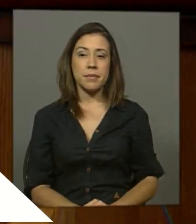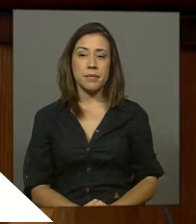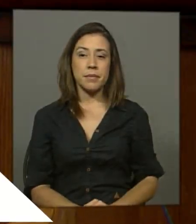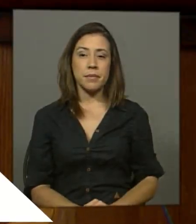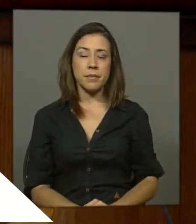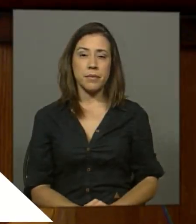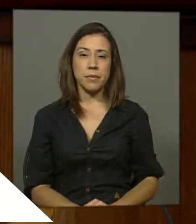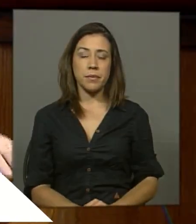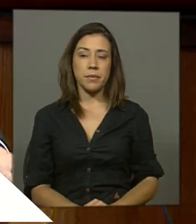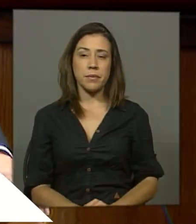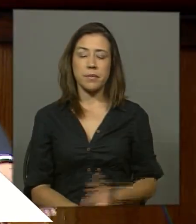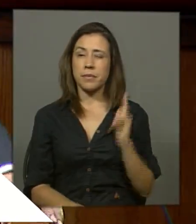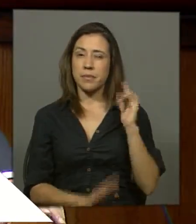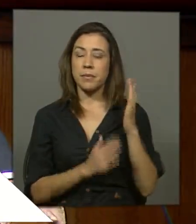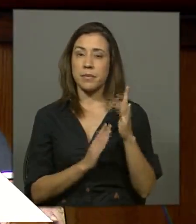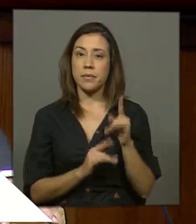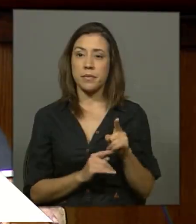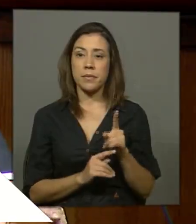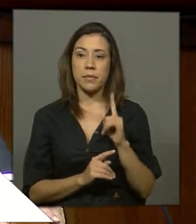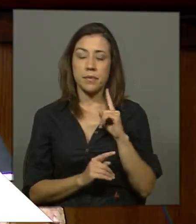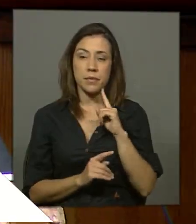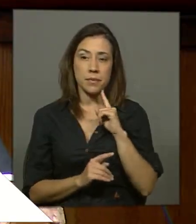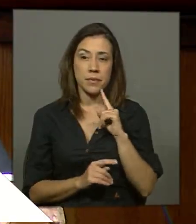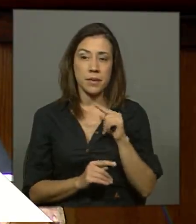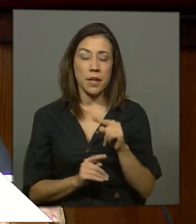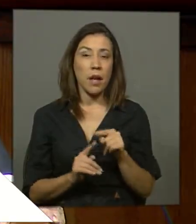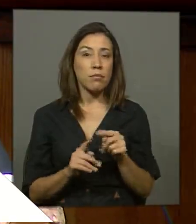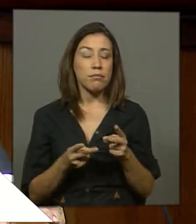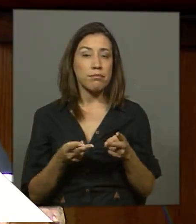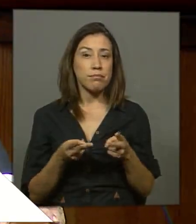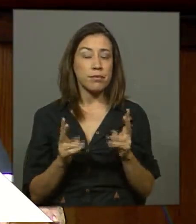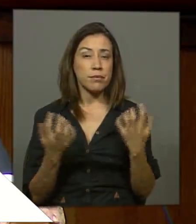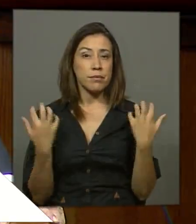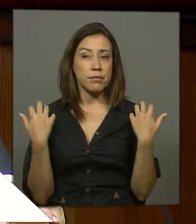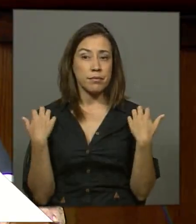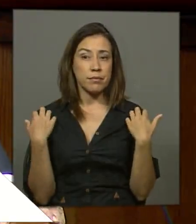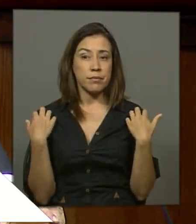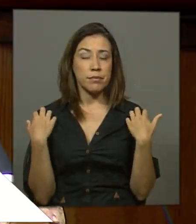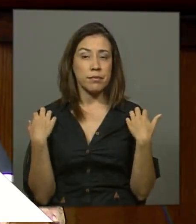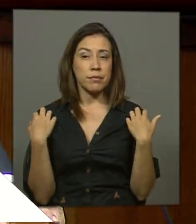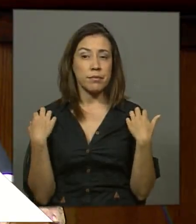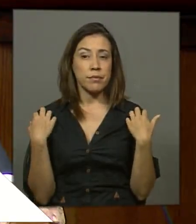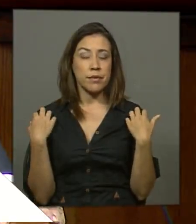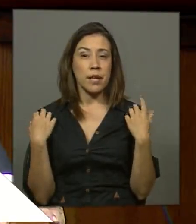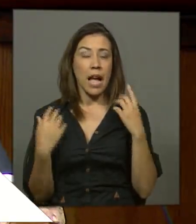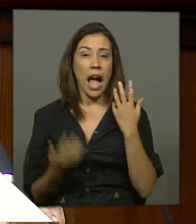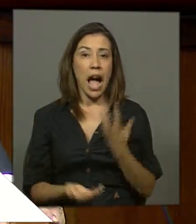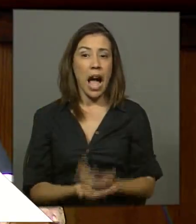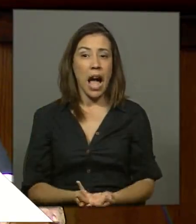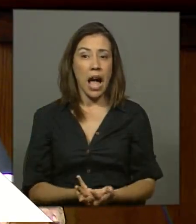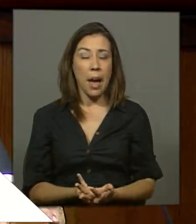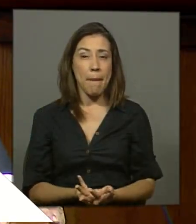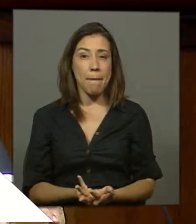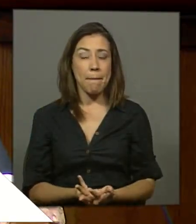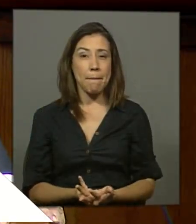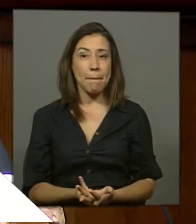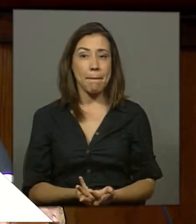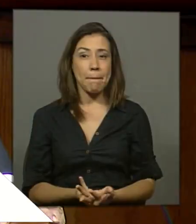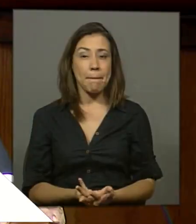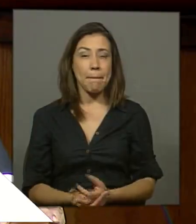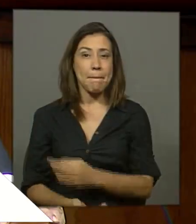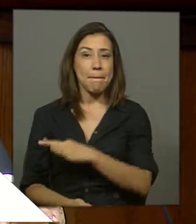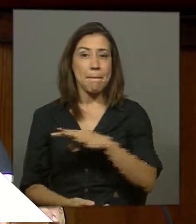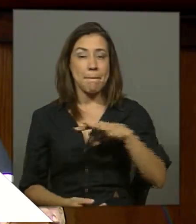está ahí está la facultad ahí está la facultad ahí está la facultad que tiene el